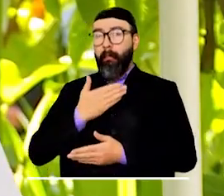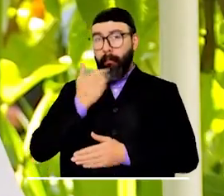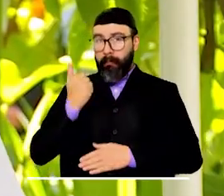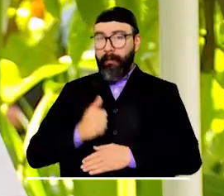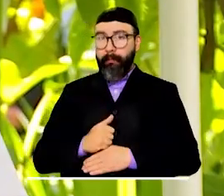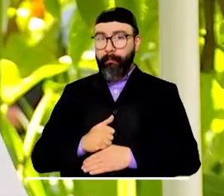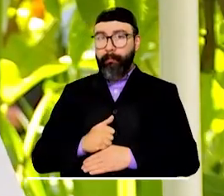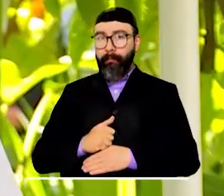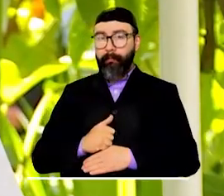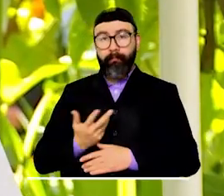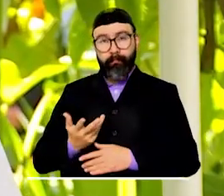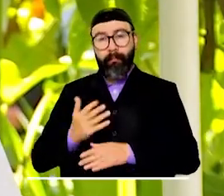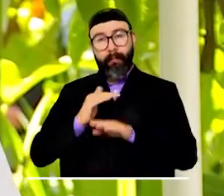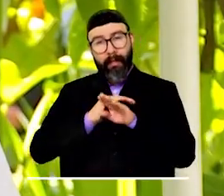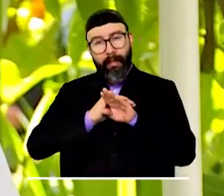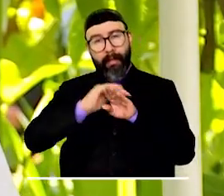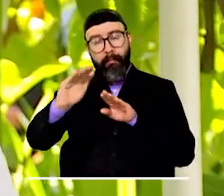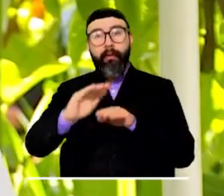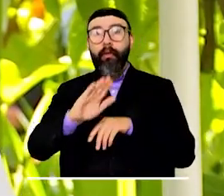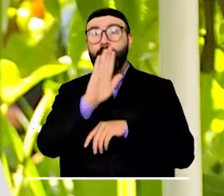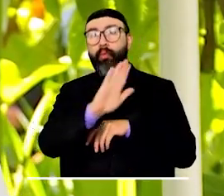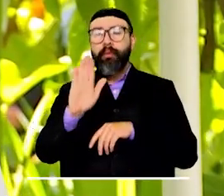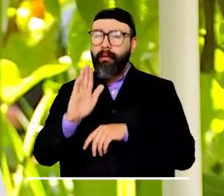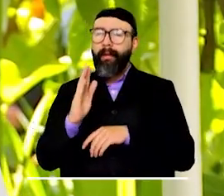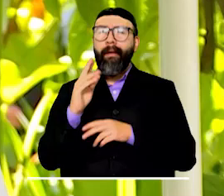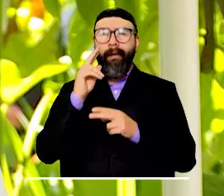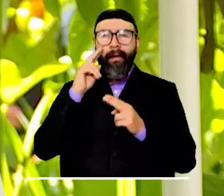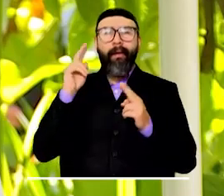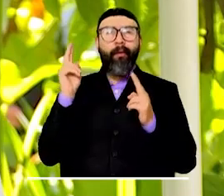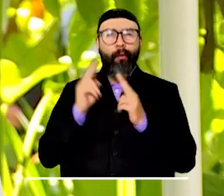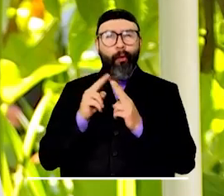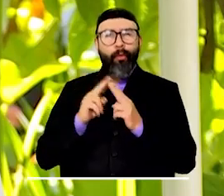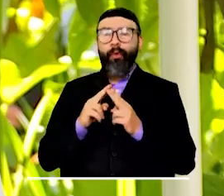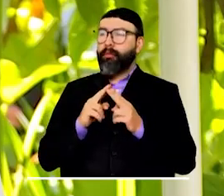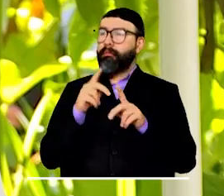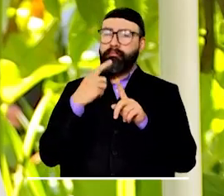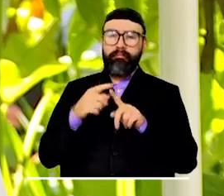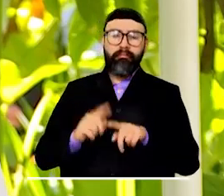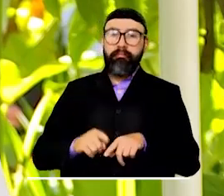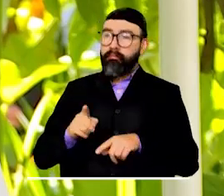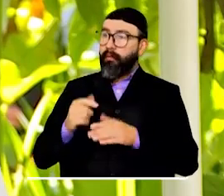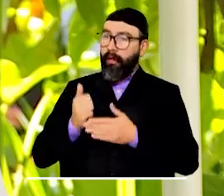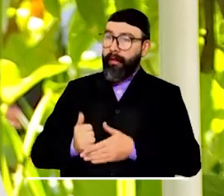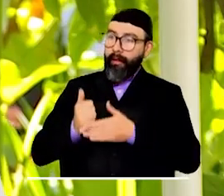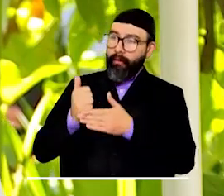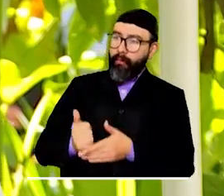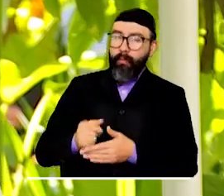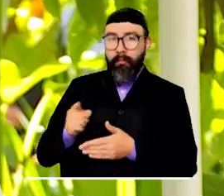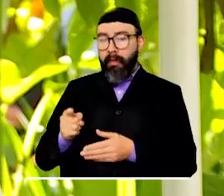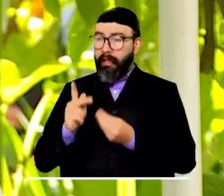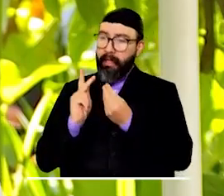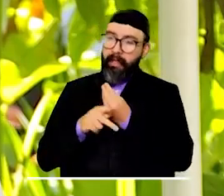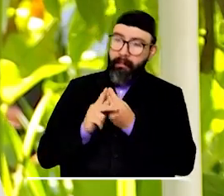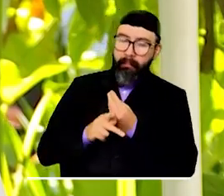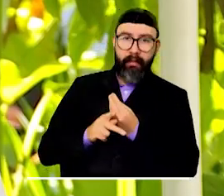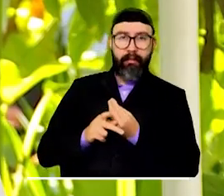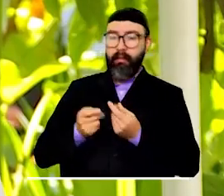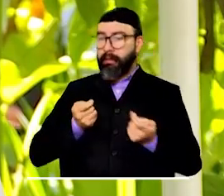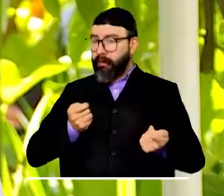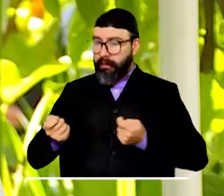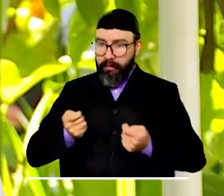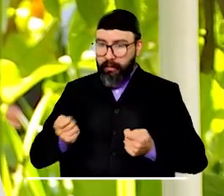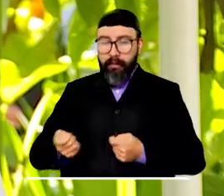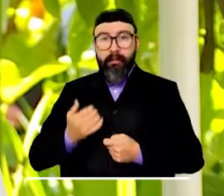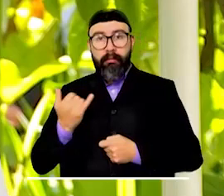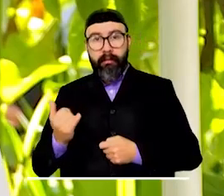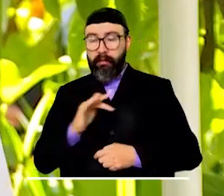Entonces, la invitación es que ustedes conozcan todas estas ayudas, estas herramientas terapéuticas que